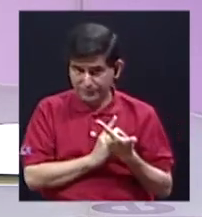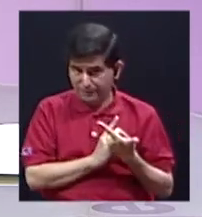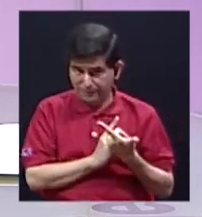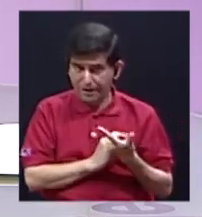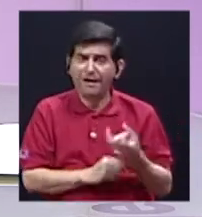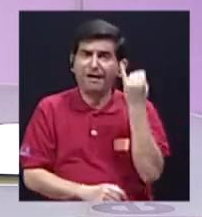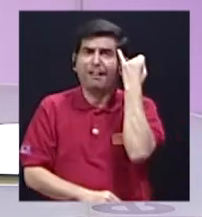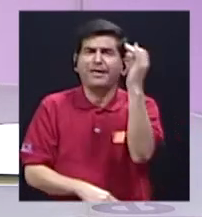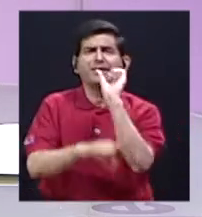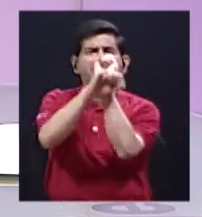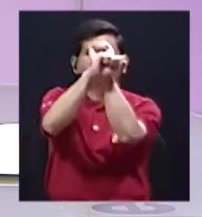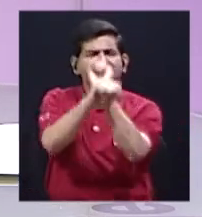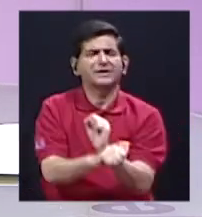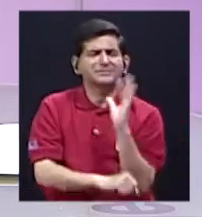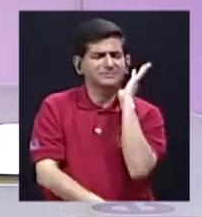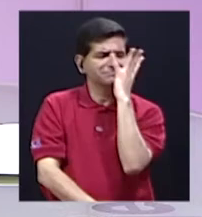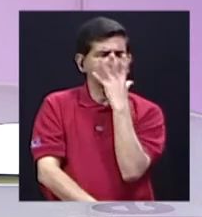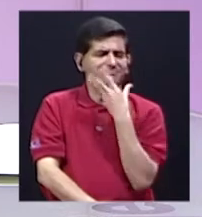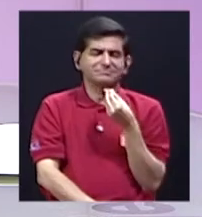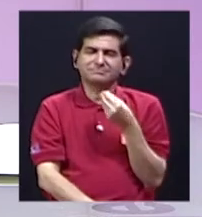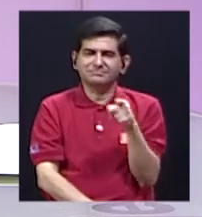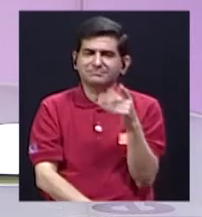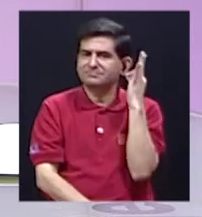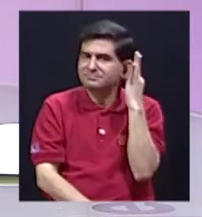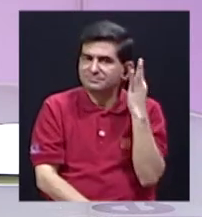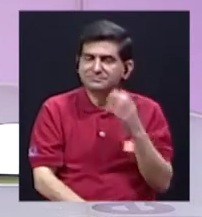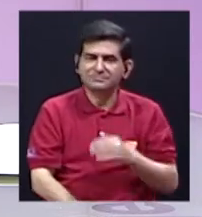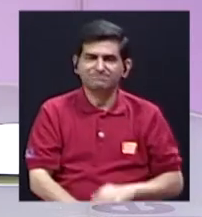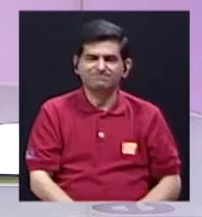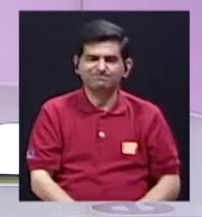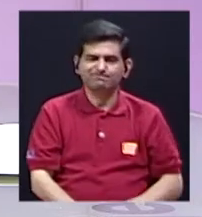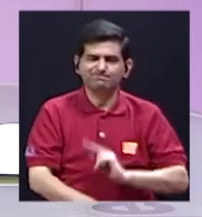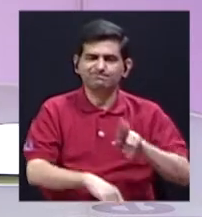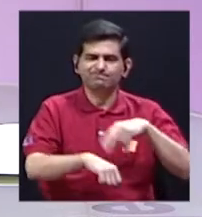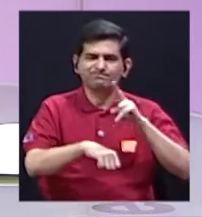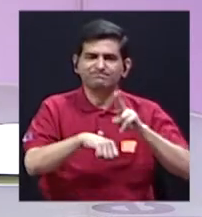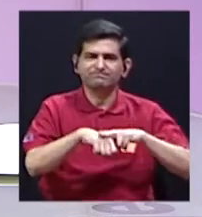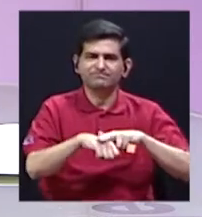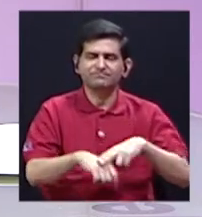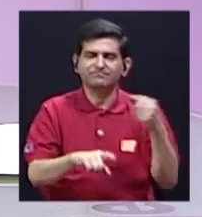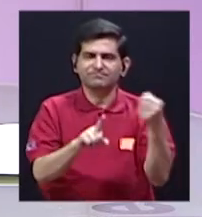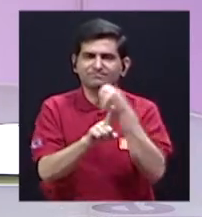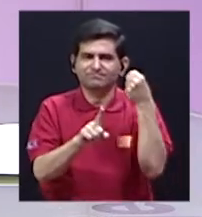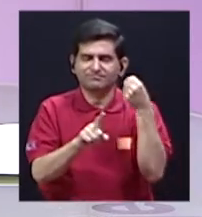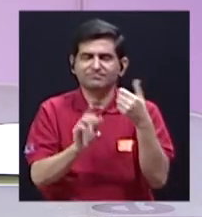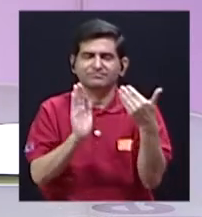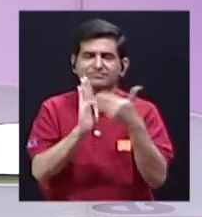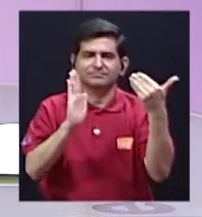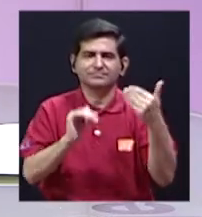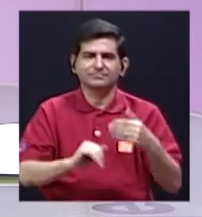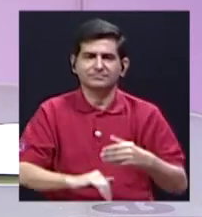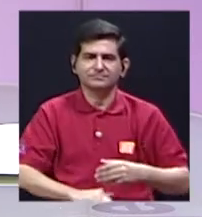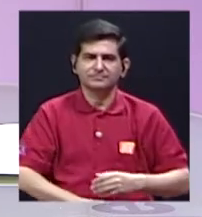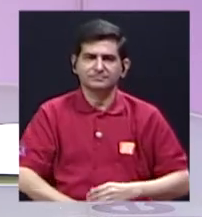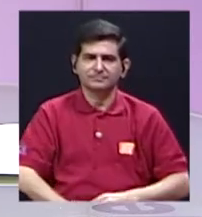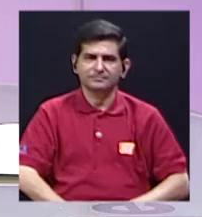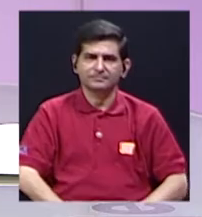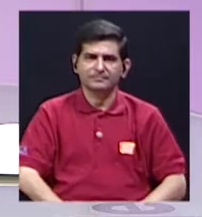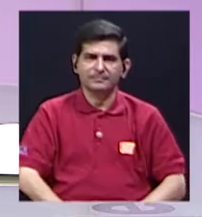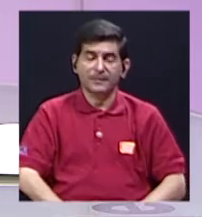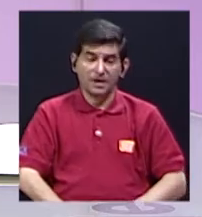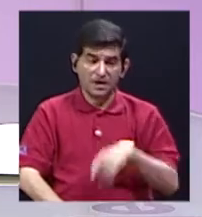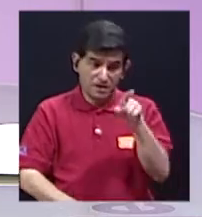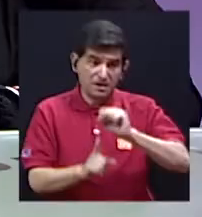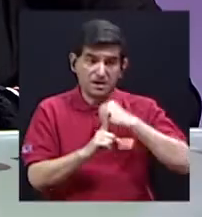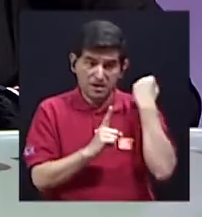una concepción tradicional de belleza a la mujer y suelen sufrir ese matonismo y